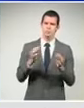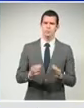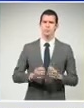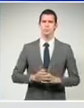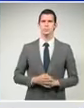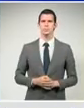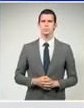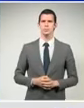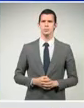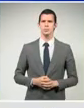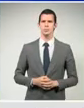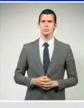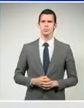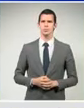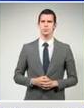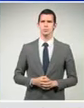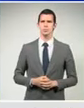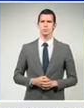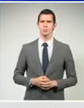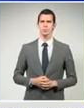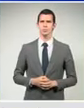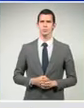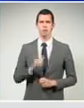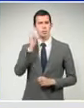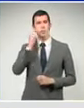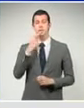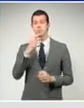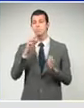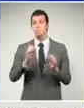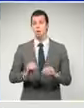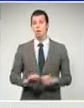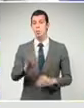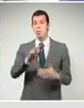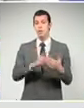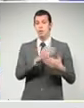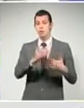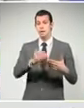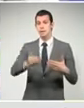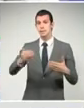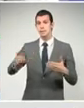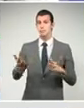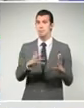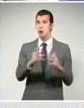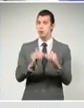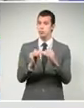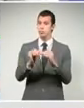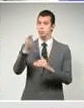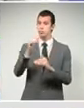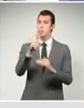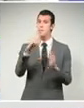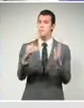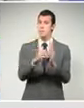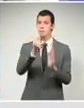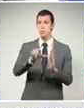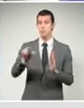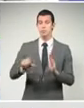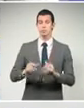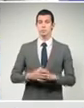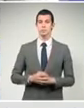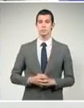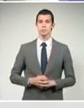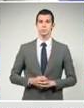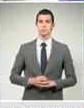jornadas consecutivas, sería la 4ª jornada consecutiva reportando por encima de los 1.000 casos positivos al